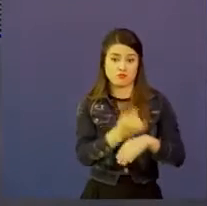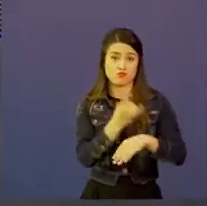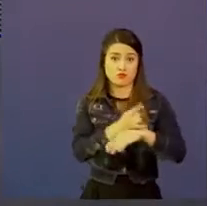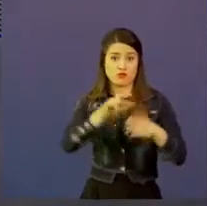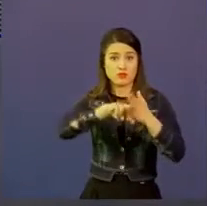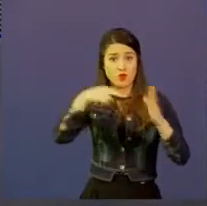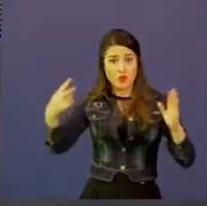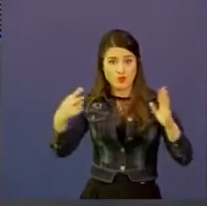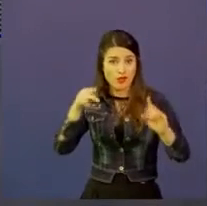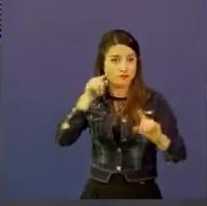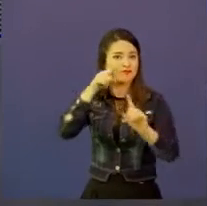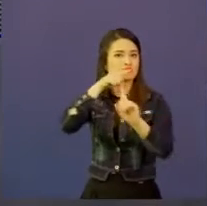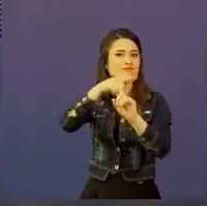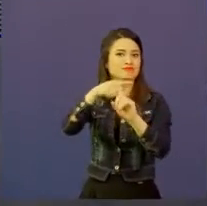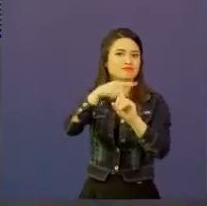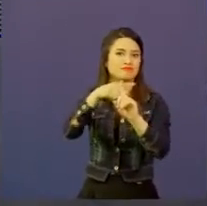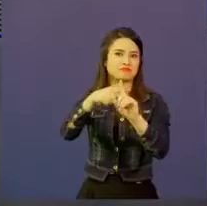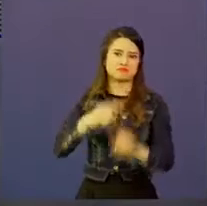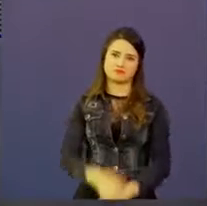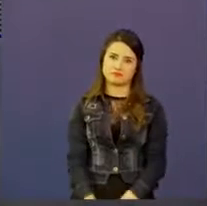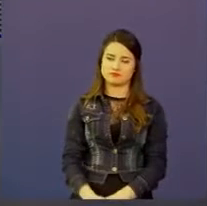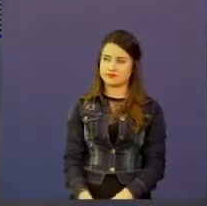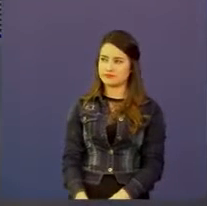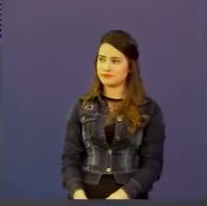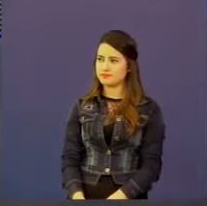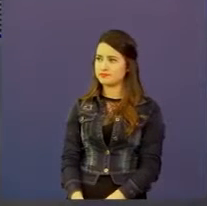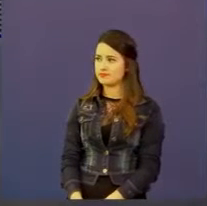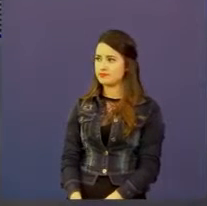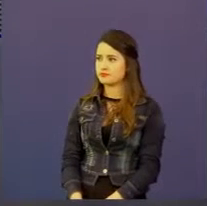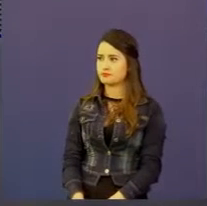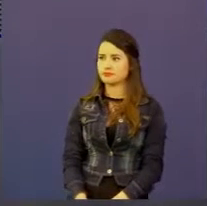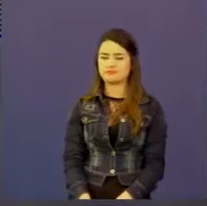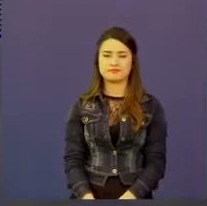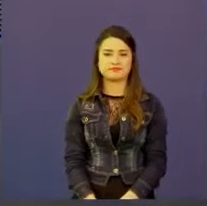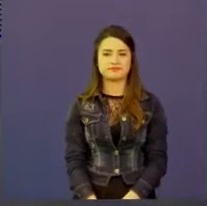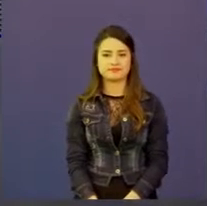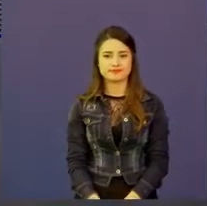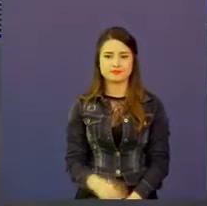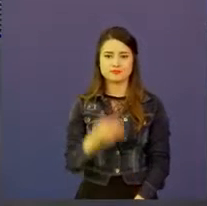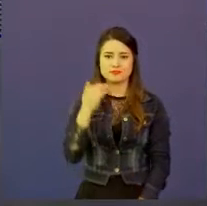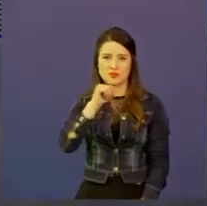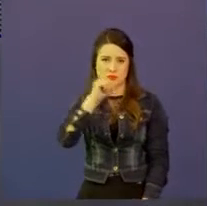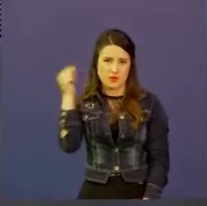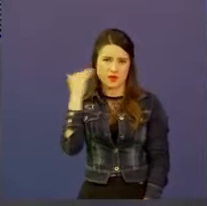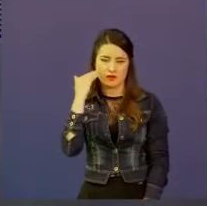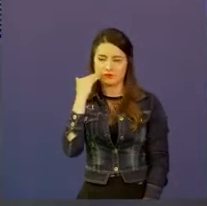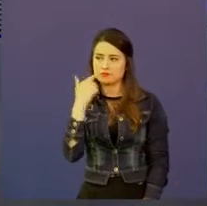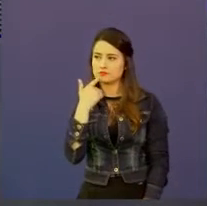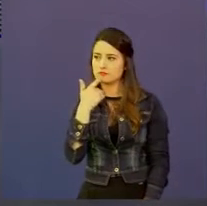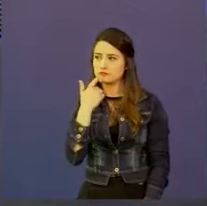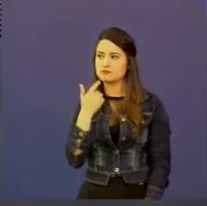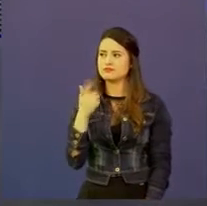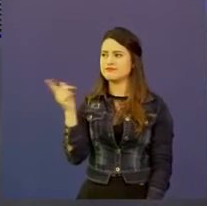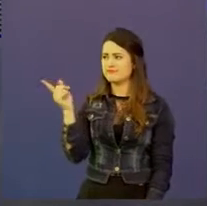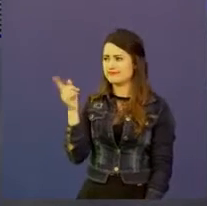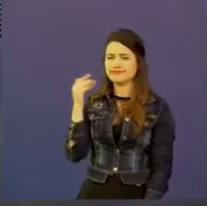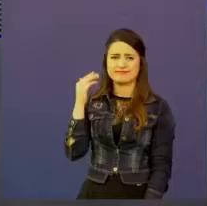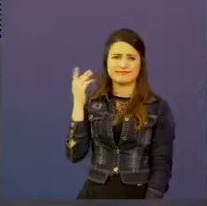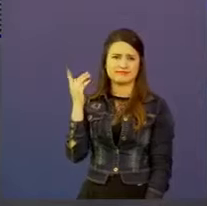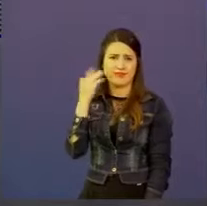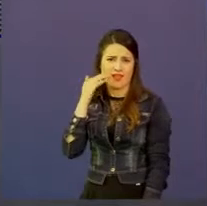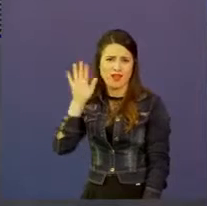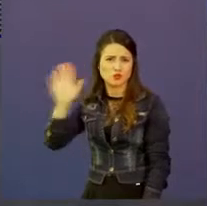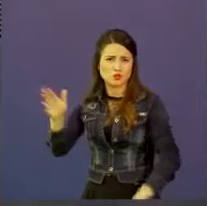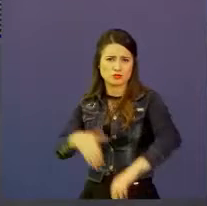perspectiva, pues nos hemos encontrado tres entidades, que es el Ministerio de las TIC, que es la